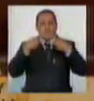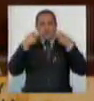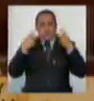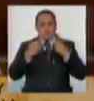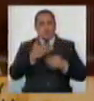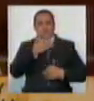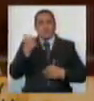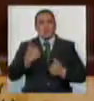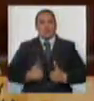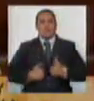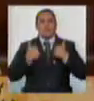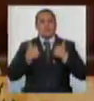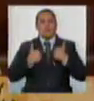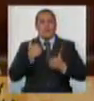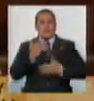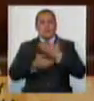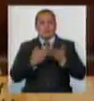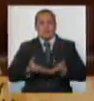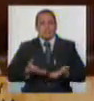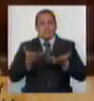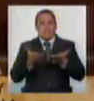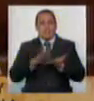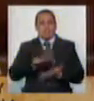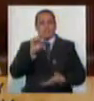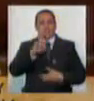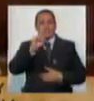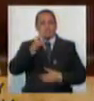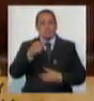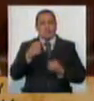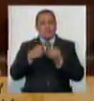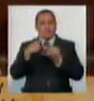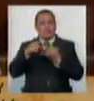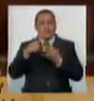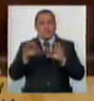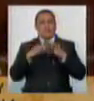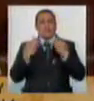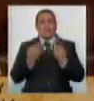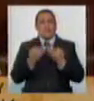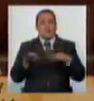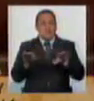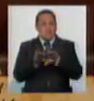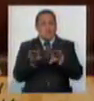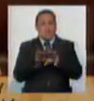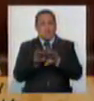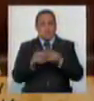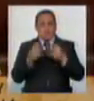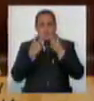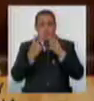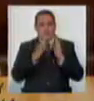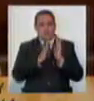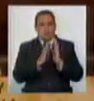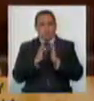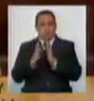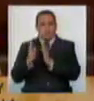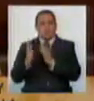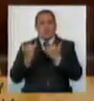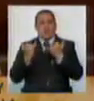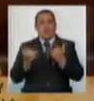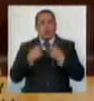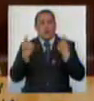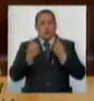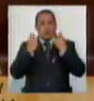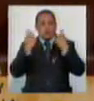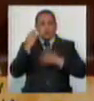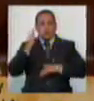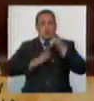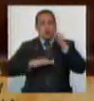la calidad de vida de más de 2.000 familias. Igualmente, se encuentra en proceso el concurso para